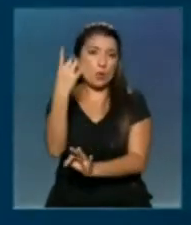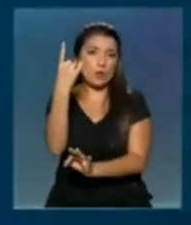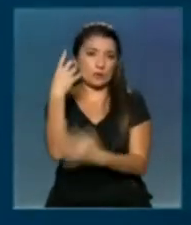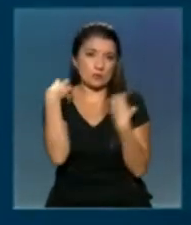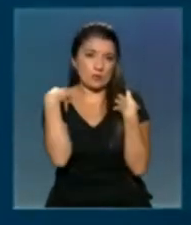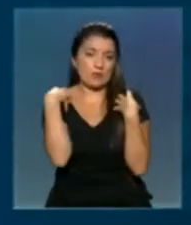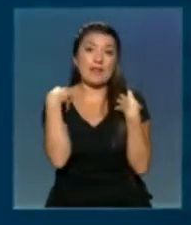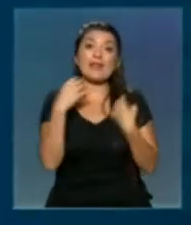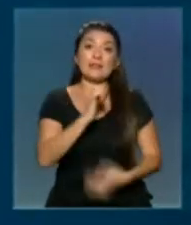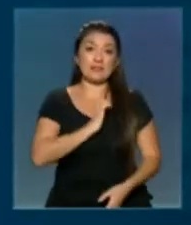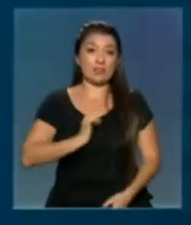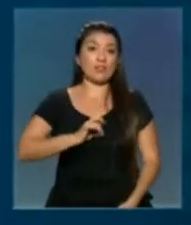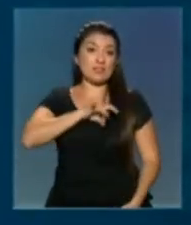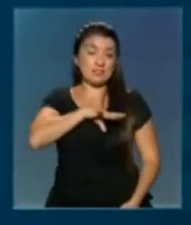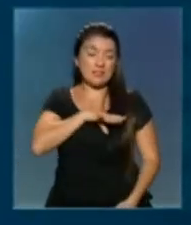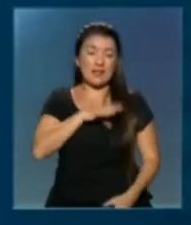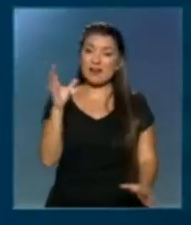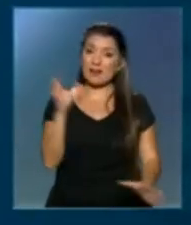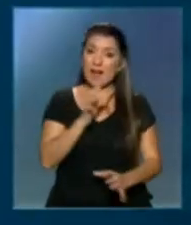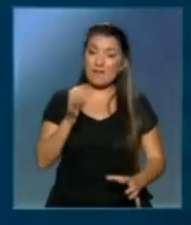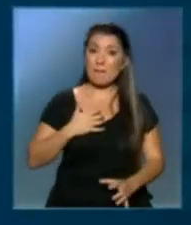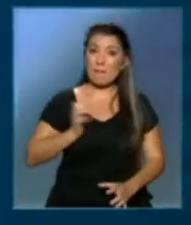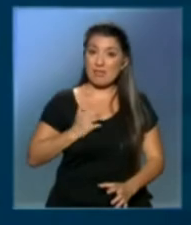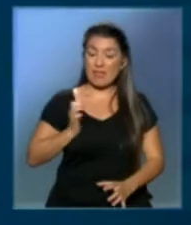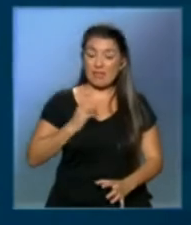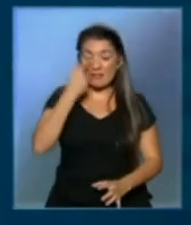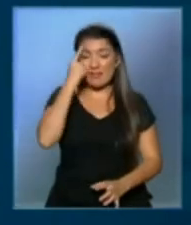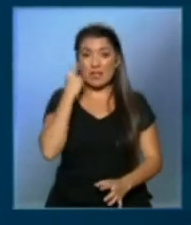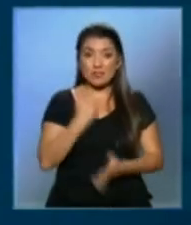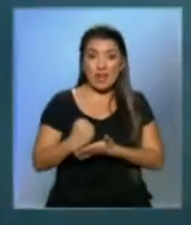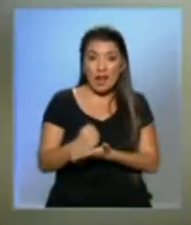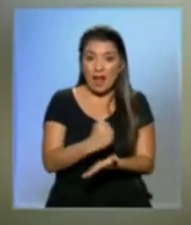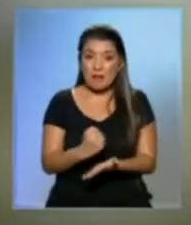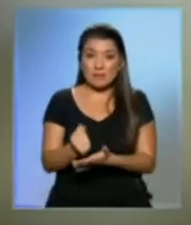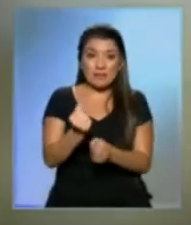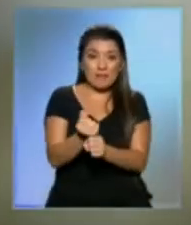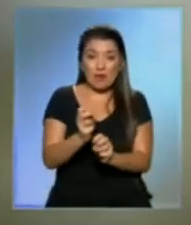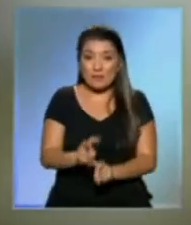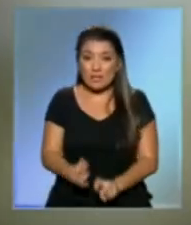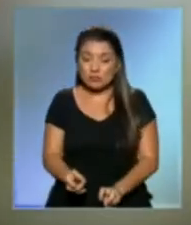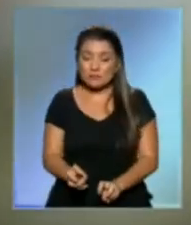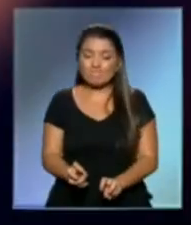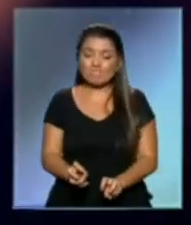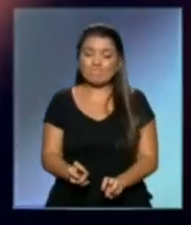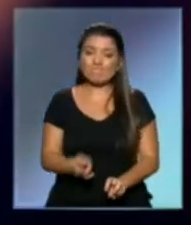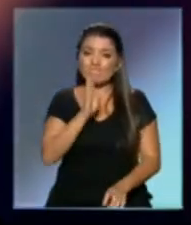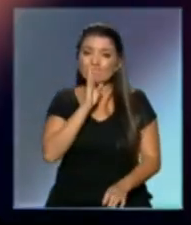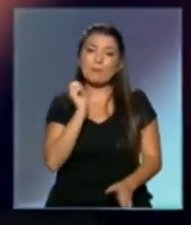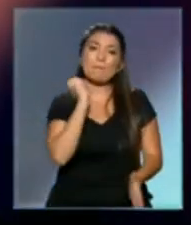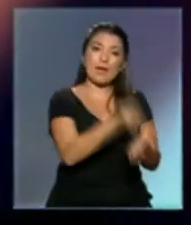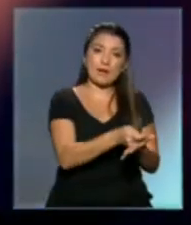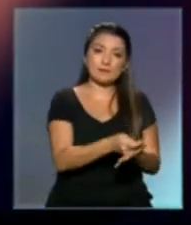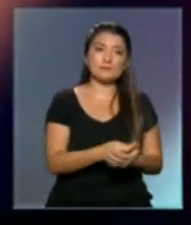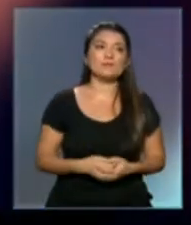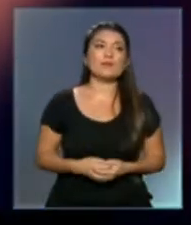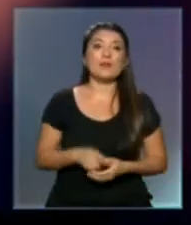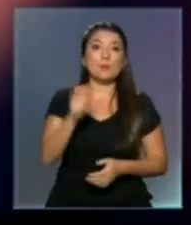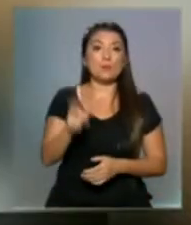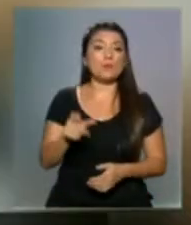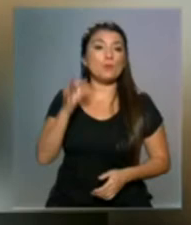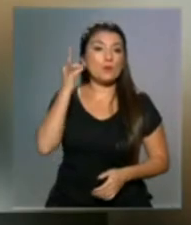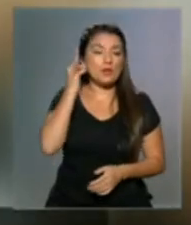graves daños que causó la pda y con sus diligencias eric ajagun fue asesinada el 5 de septiembre de 2014